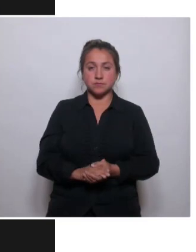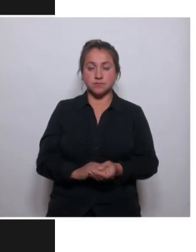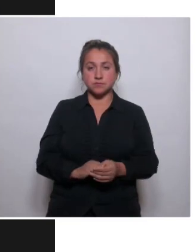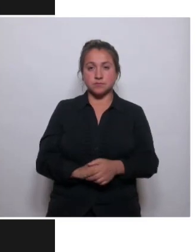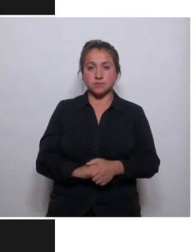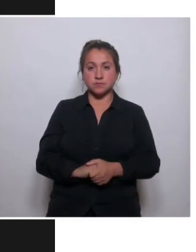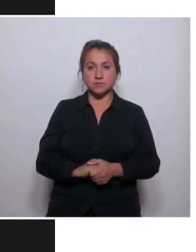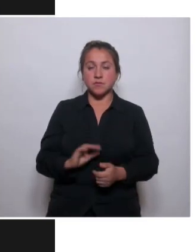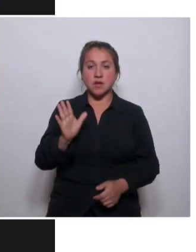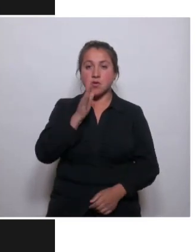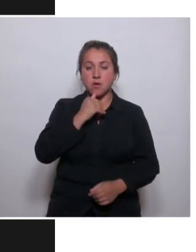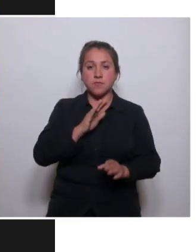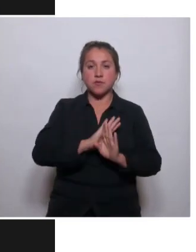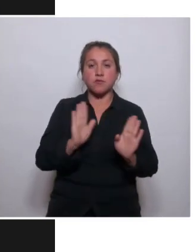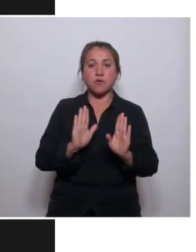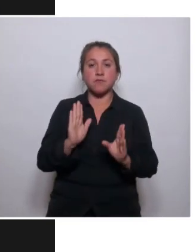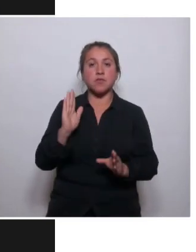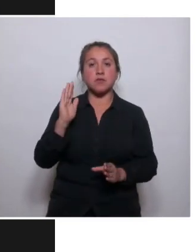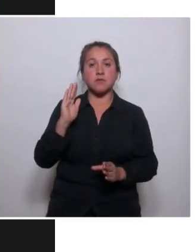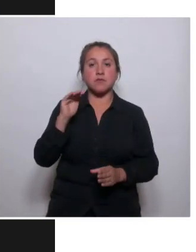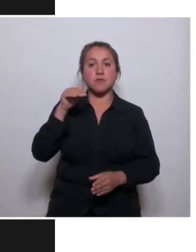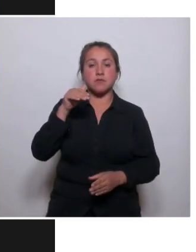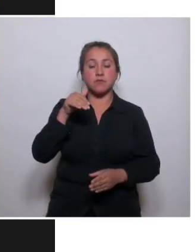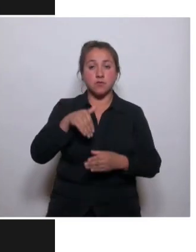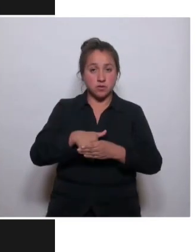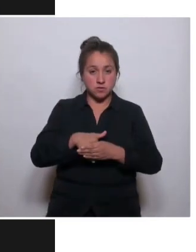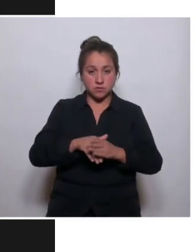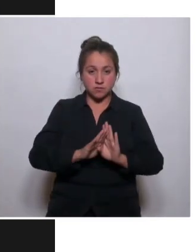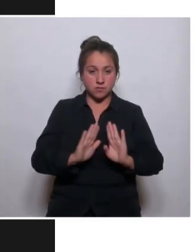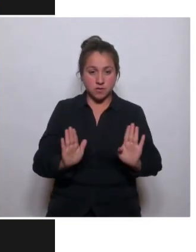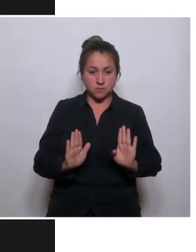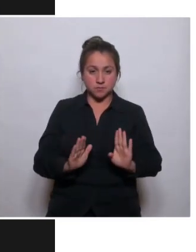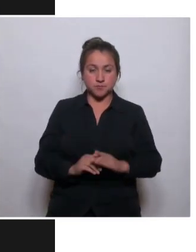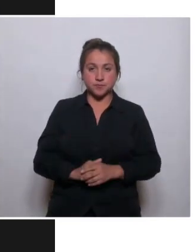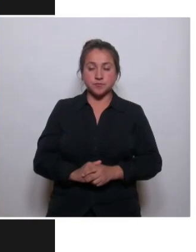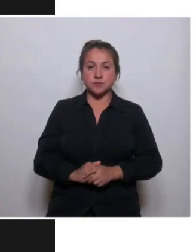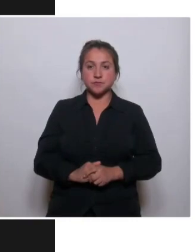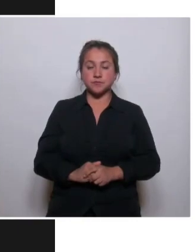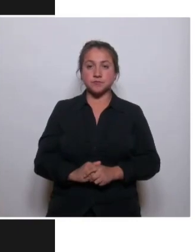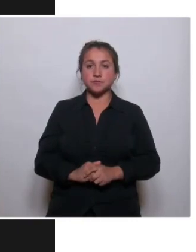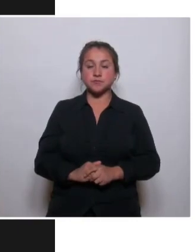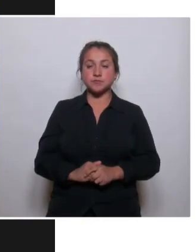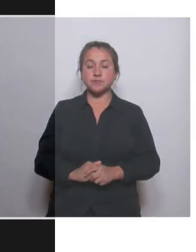No está. Cerrada la... Terminada la votación.